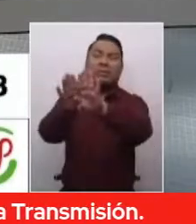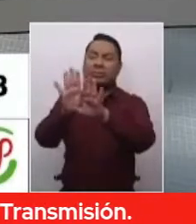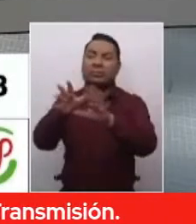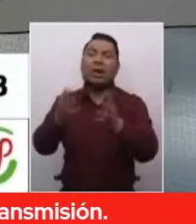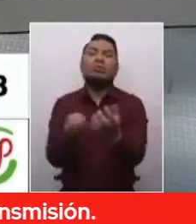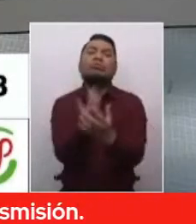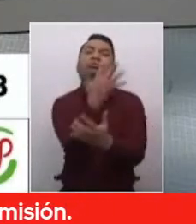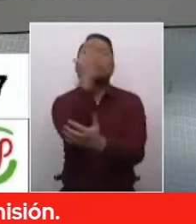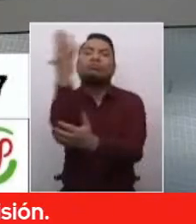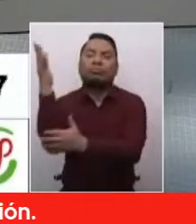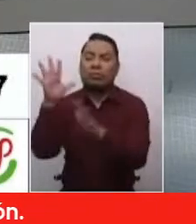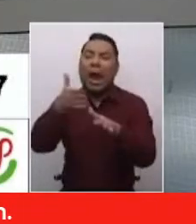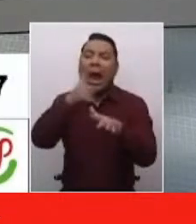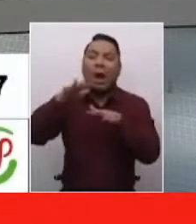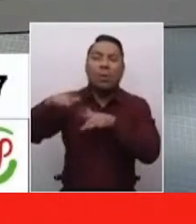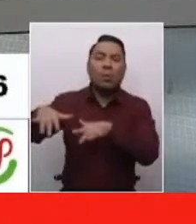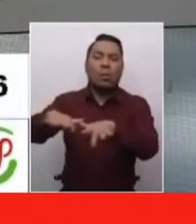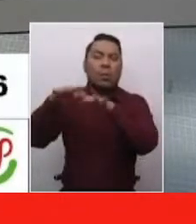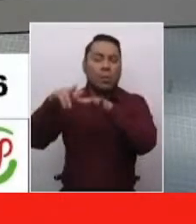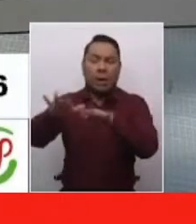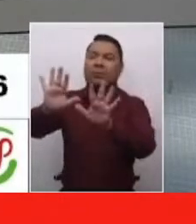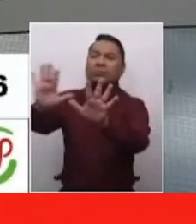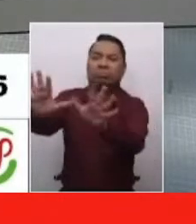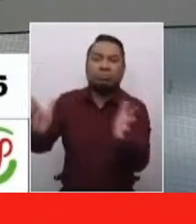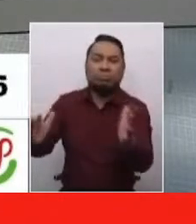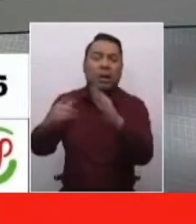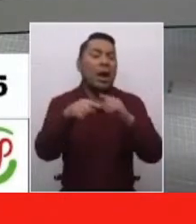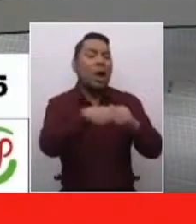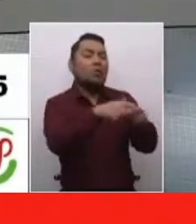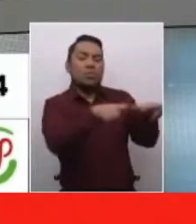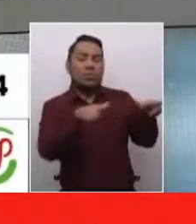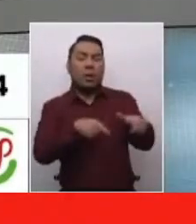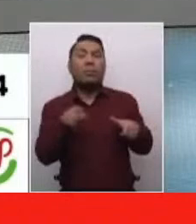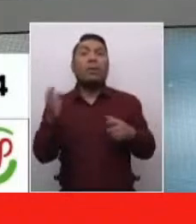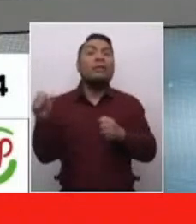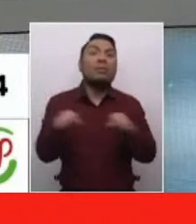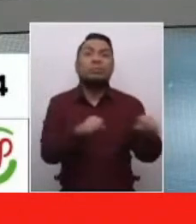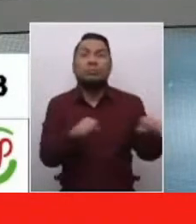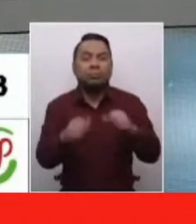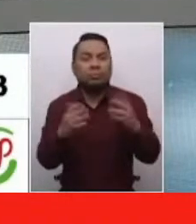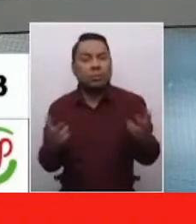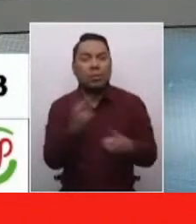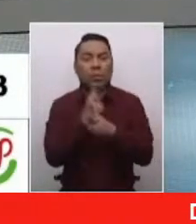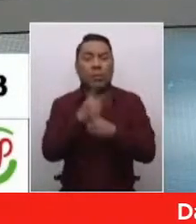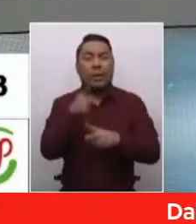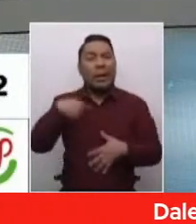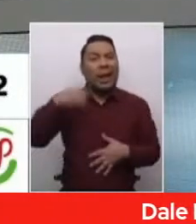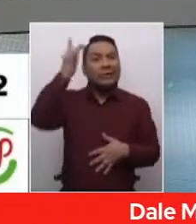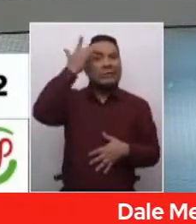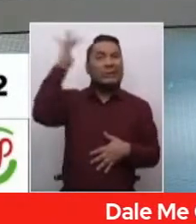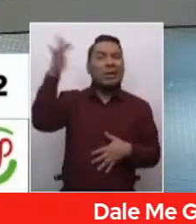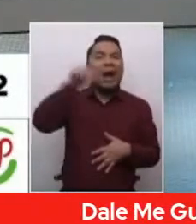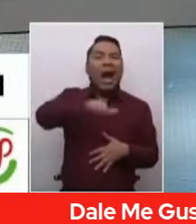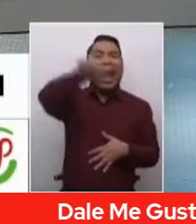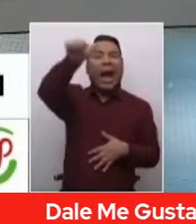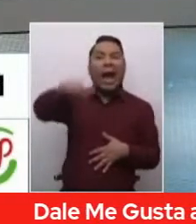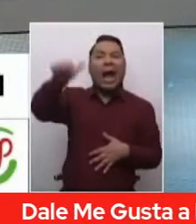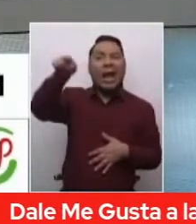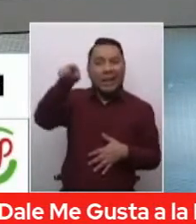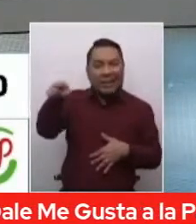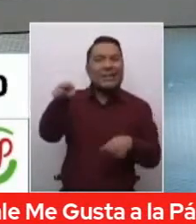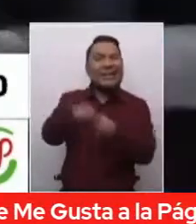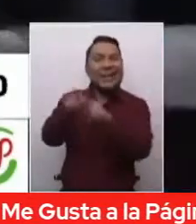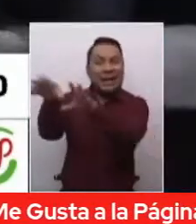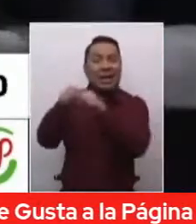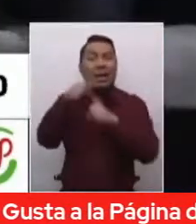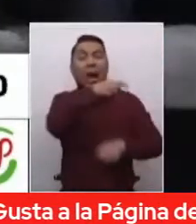cultivables y drenen para evitar los huaicos y además eviten los terremotos. La sabiduría andina se está exportando y